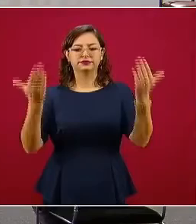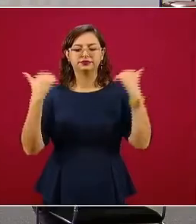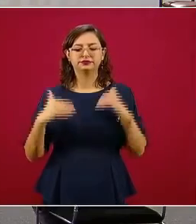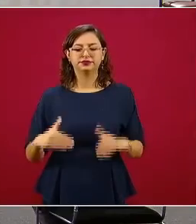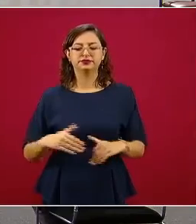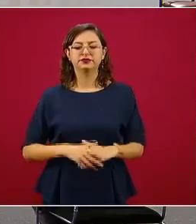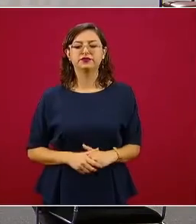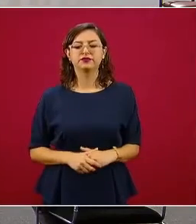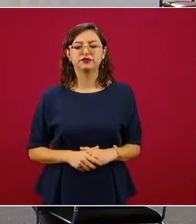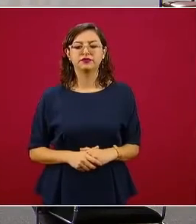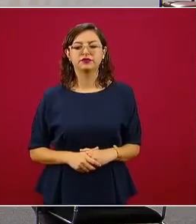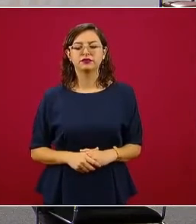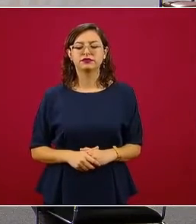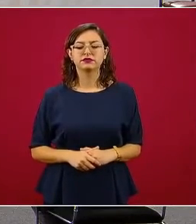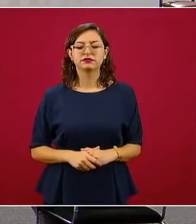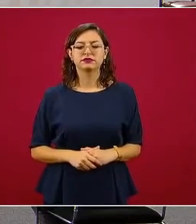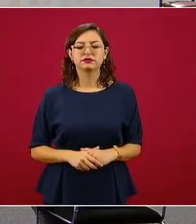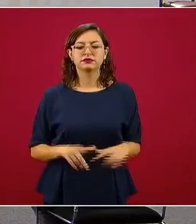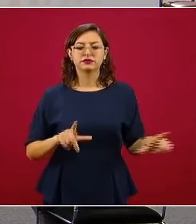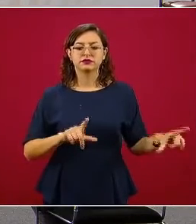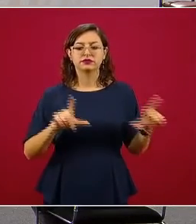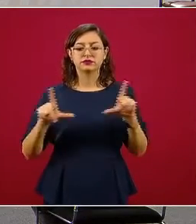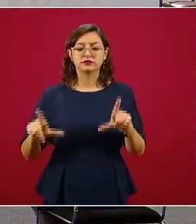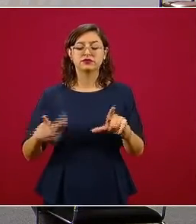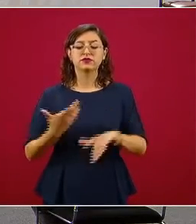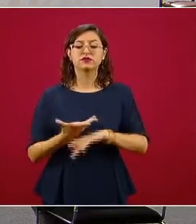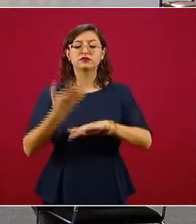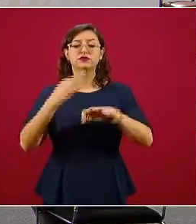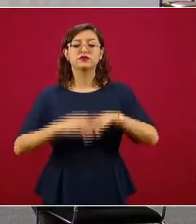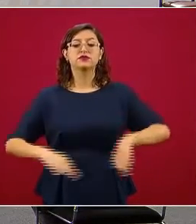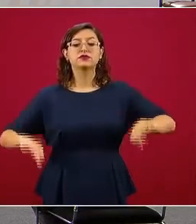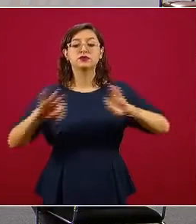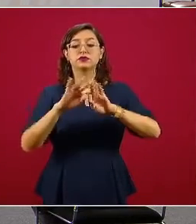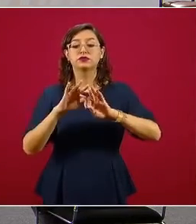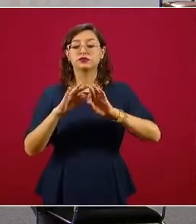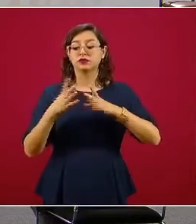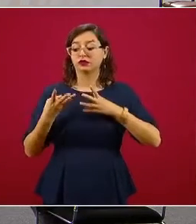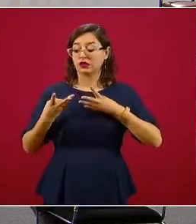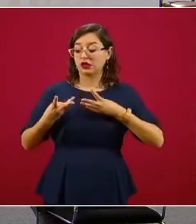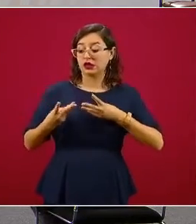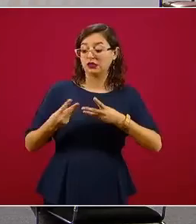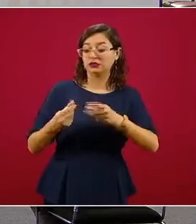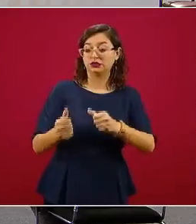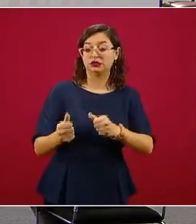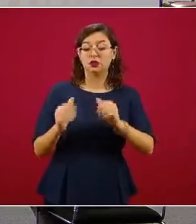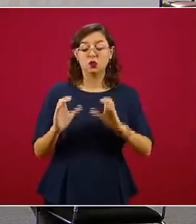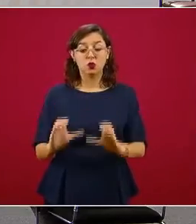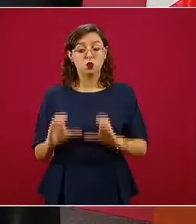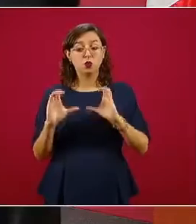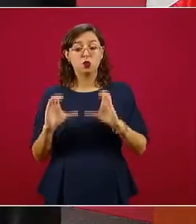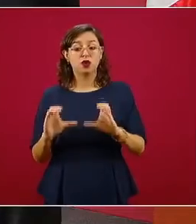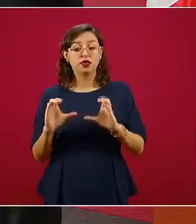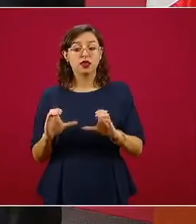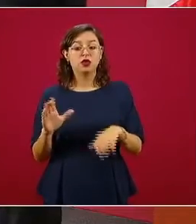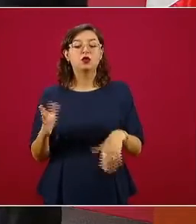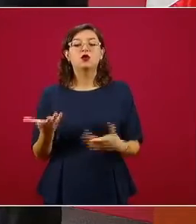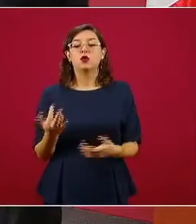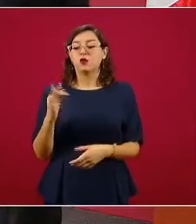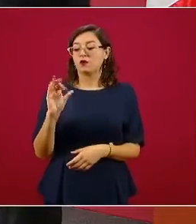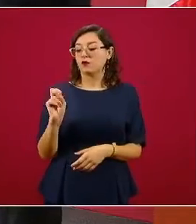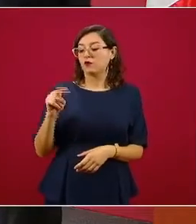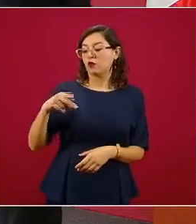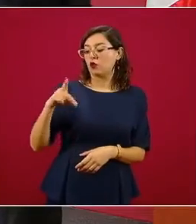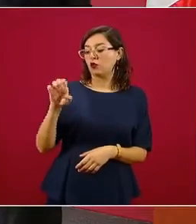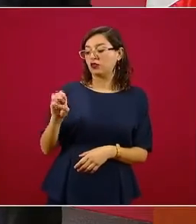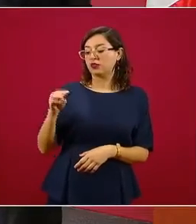esto es algo muy importante. El ser escrupuloso y disciplinado en el uso de los recursos permite que Fonden haya reportado